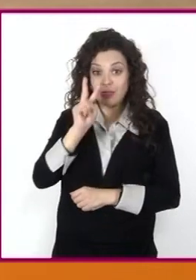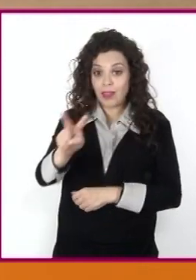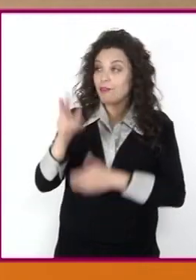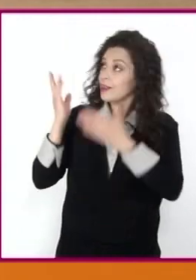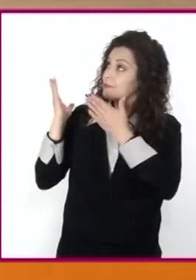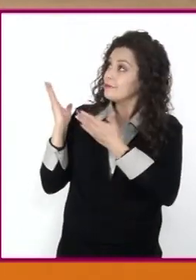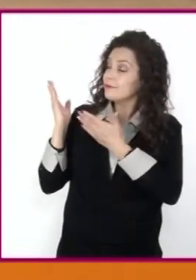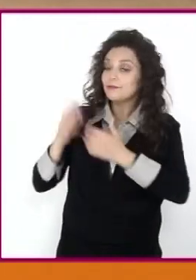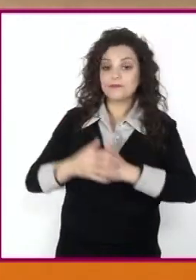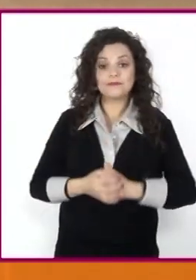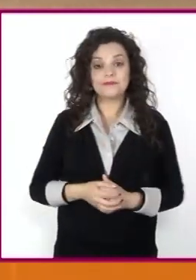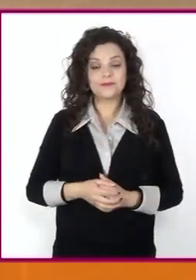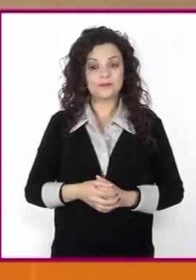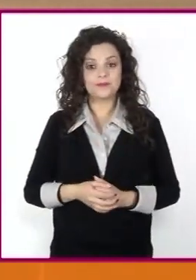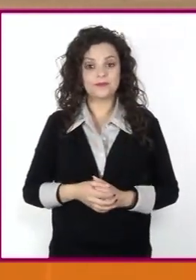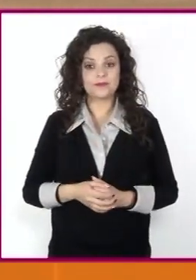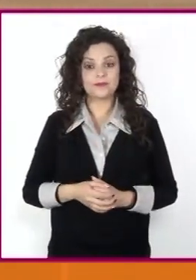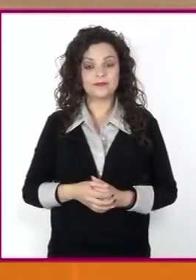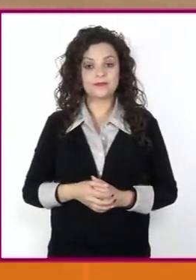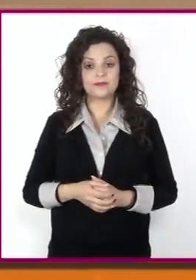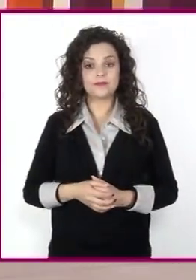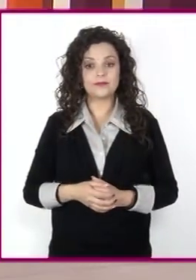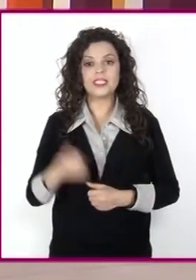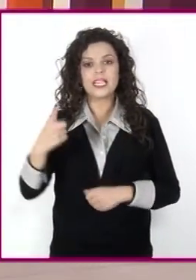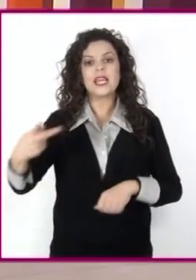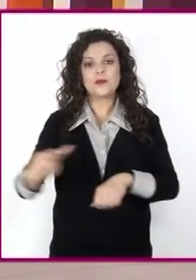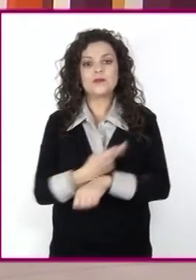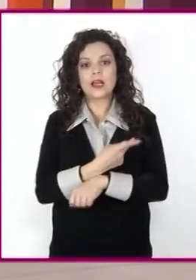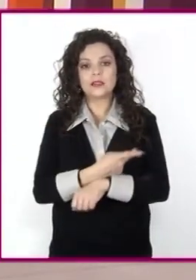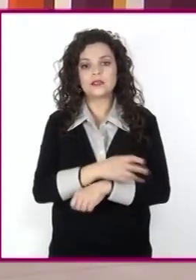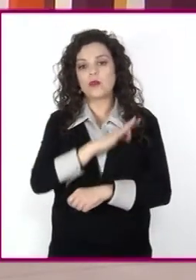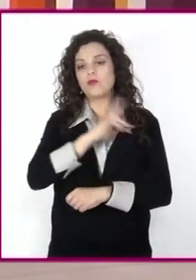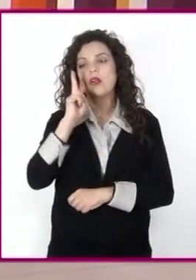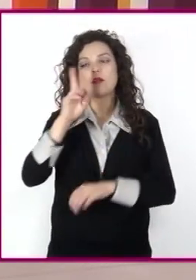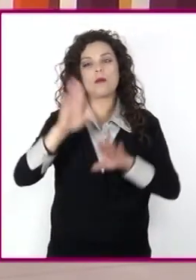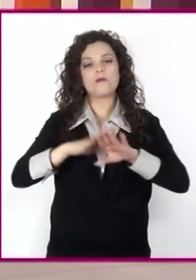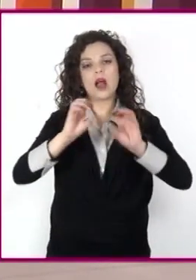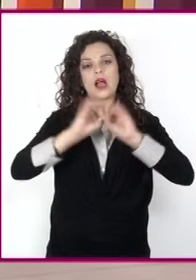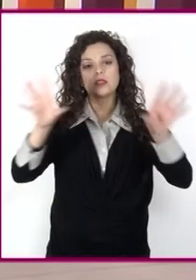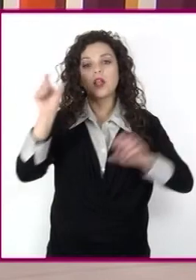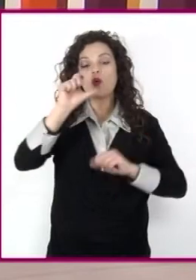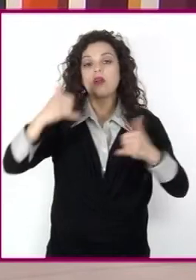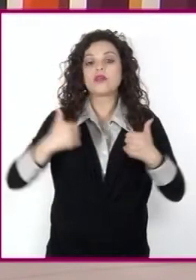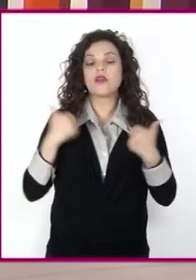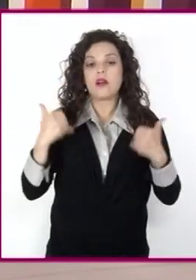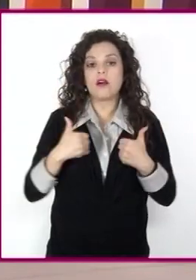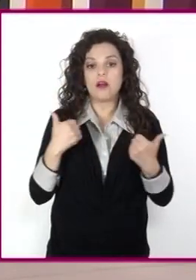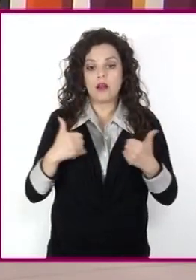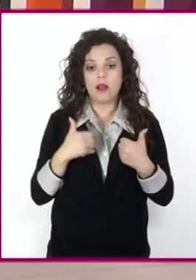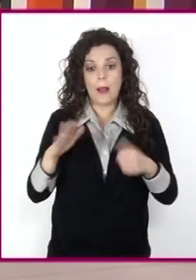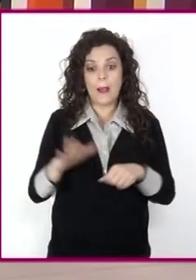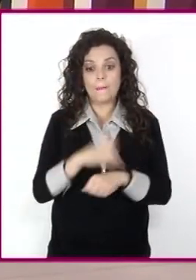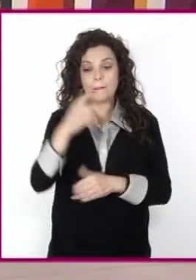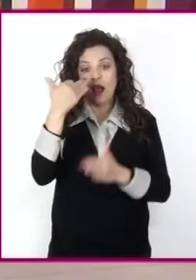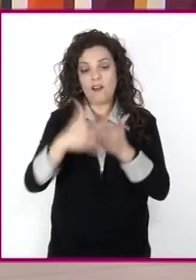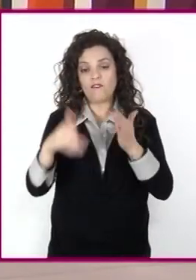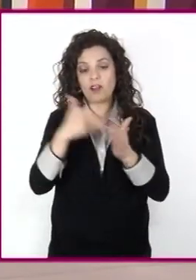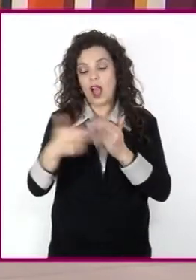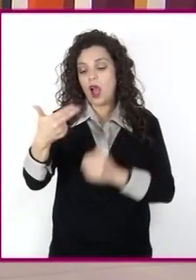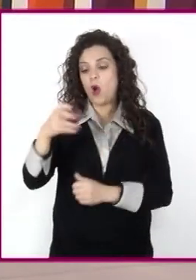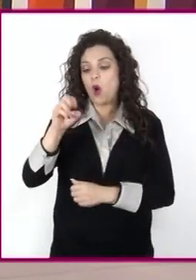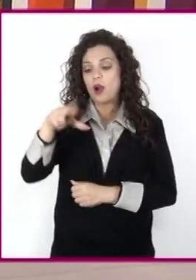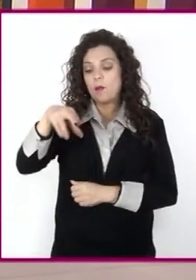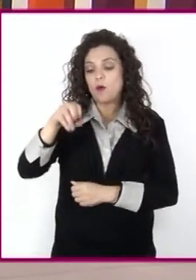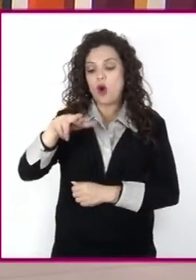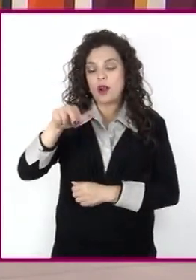cariotipo. Sus efectos son más notorios en la pubertad, ya que la deficiencia de hormonas impide que las